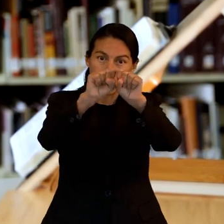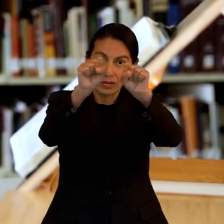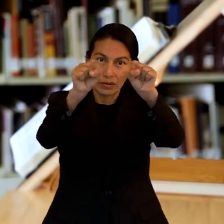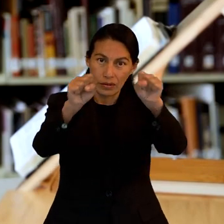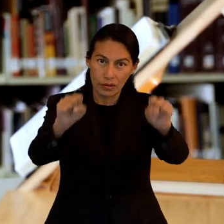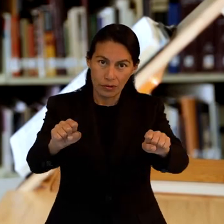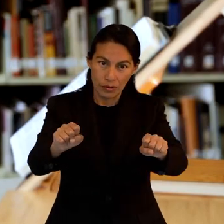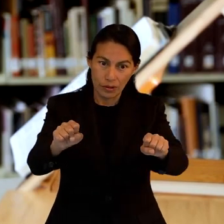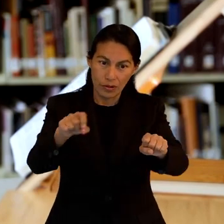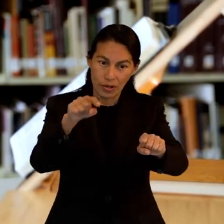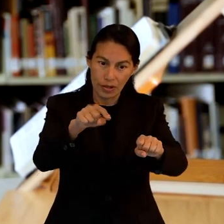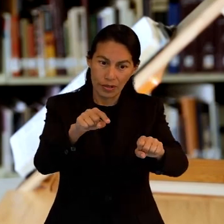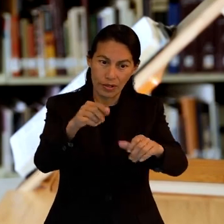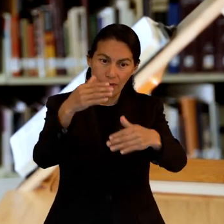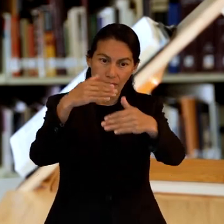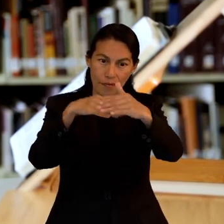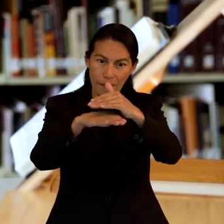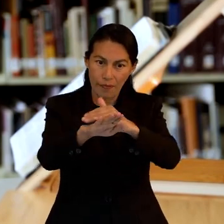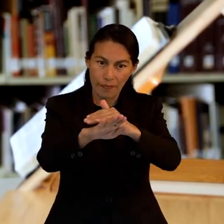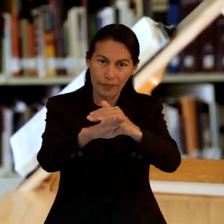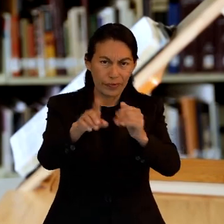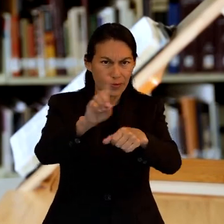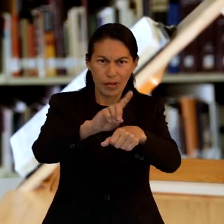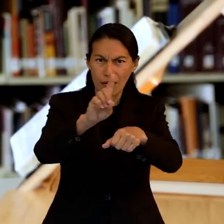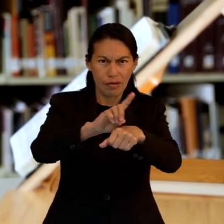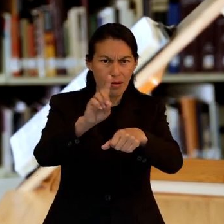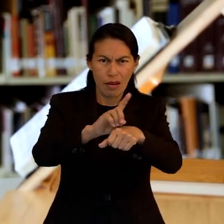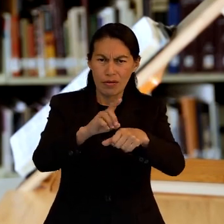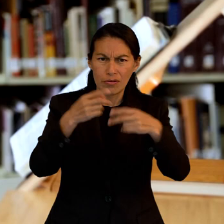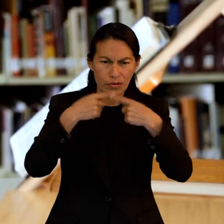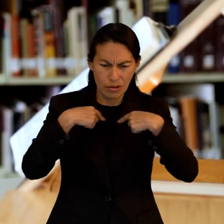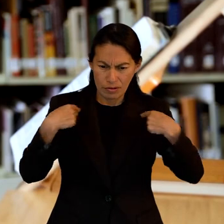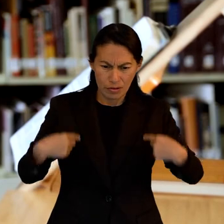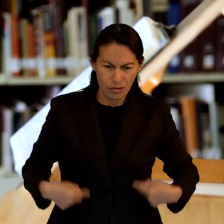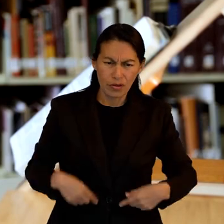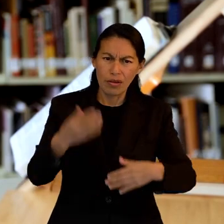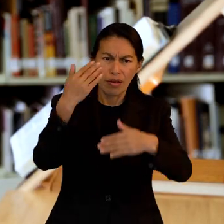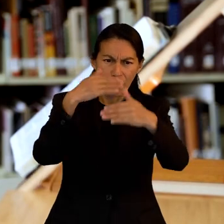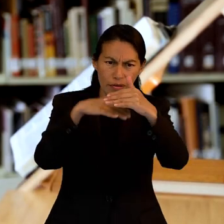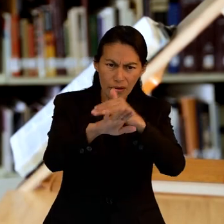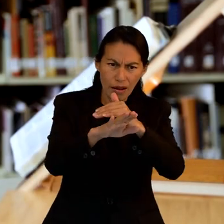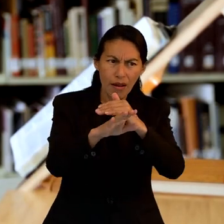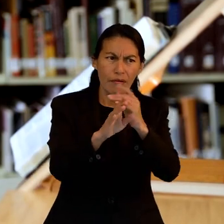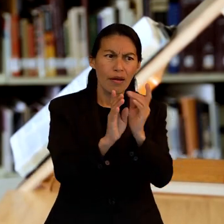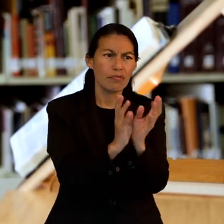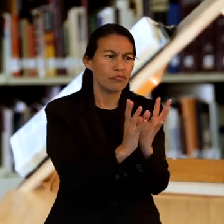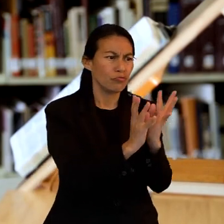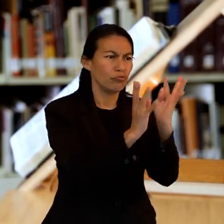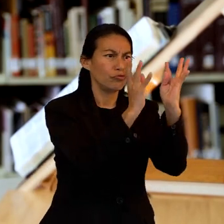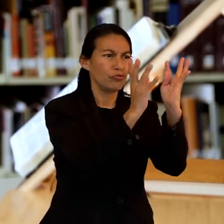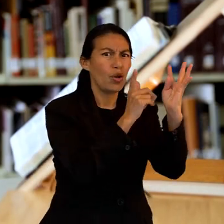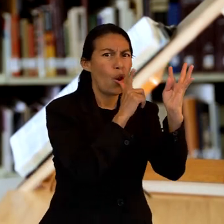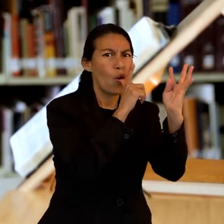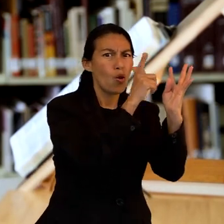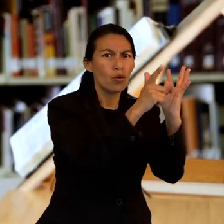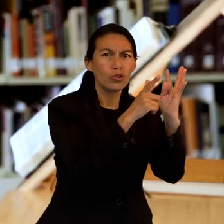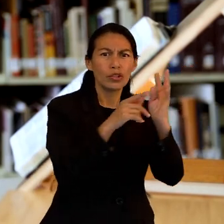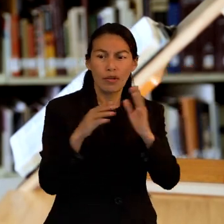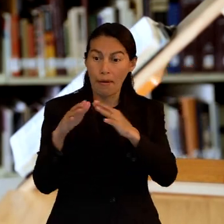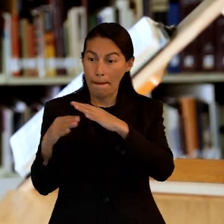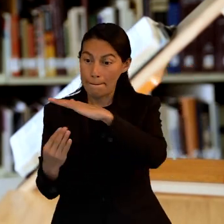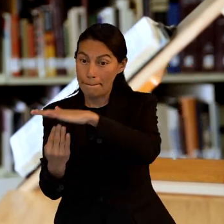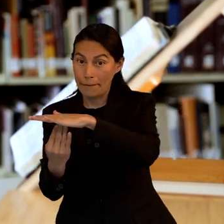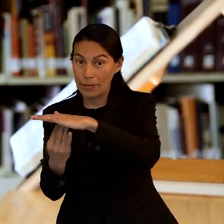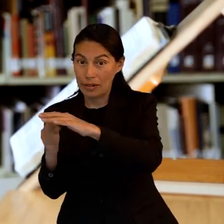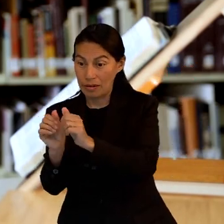tabernáculo allí diariamente el sacerdote entraba para administrar en el candelero el altar del incienso y la mesa de los